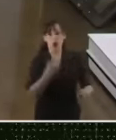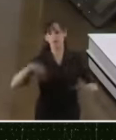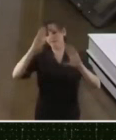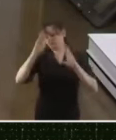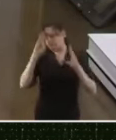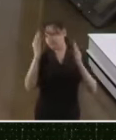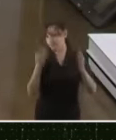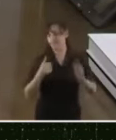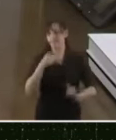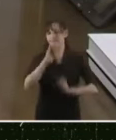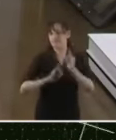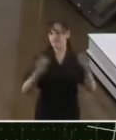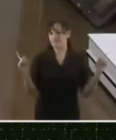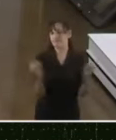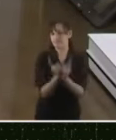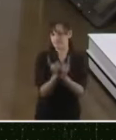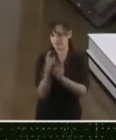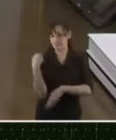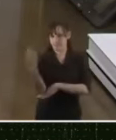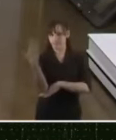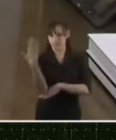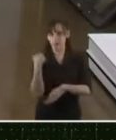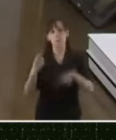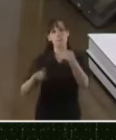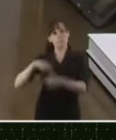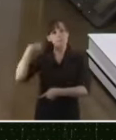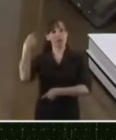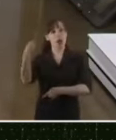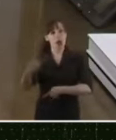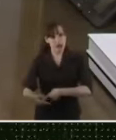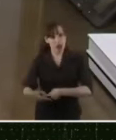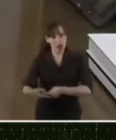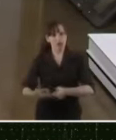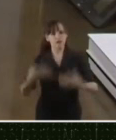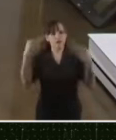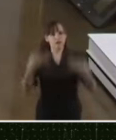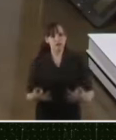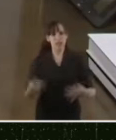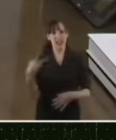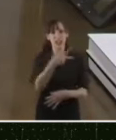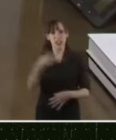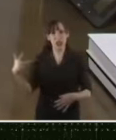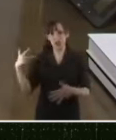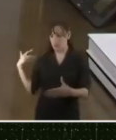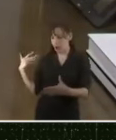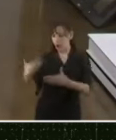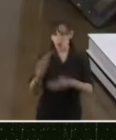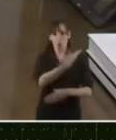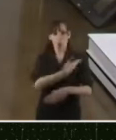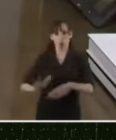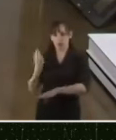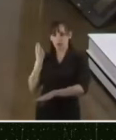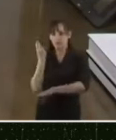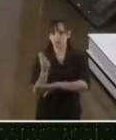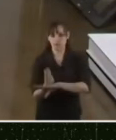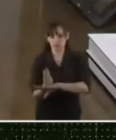en las próximas semanas se declare la nulidad del decreto y en los próximos días se dicta una medida